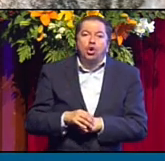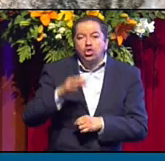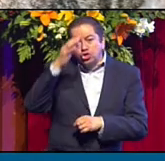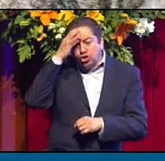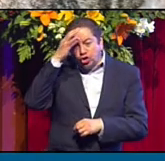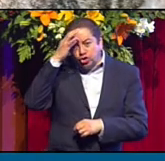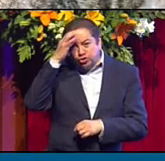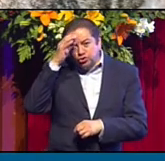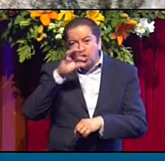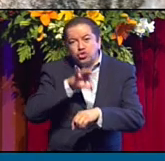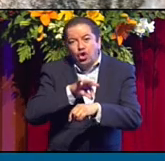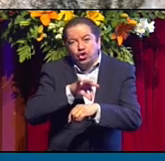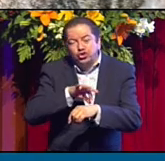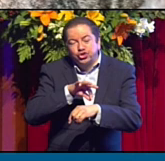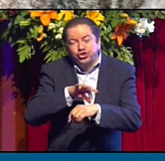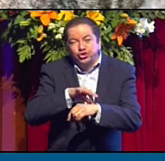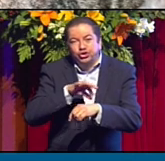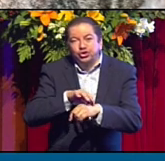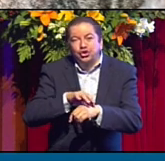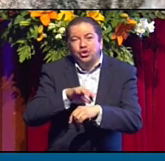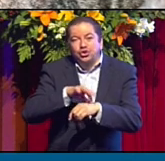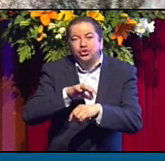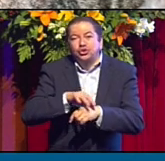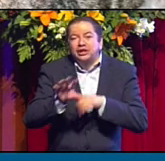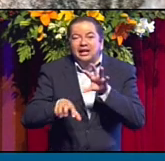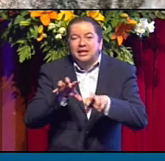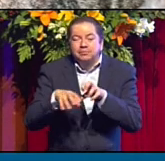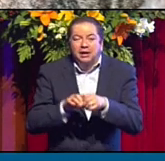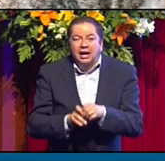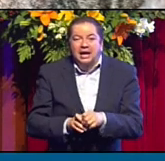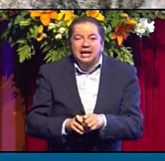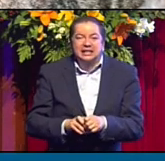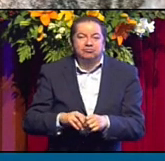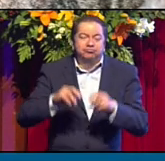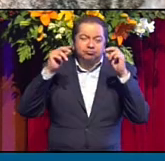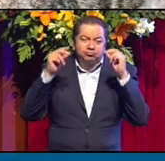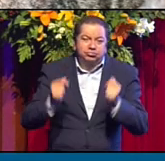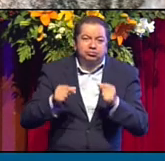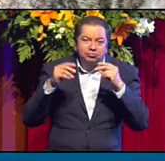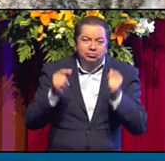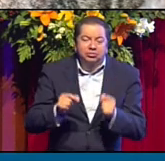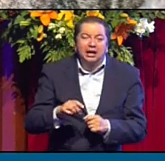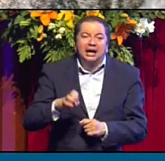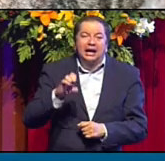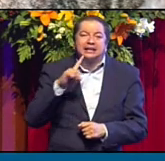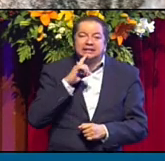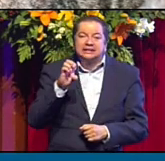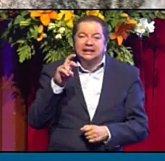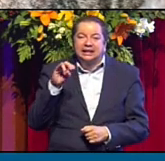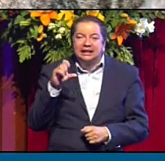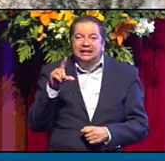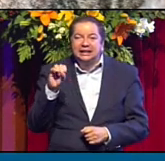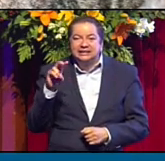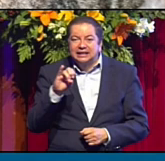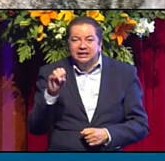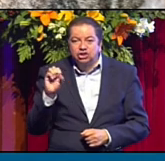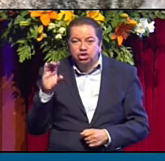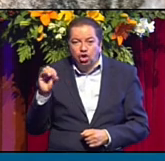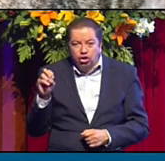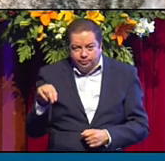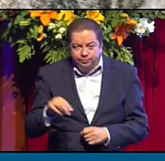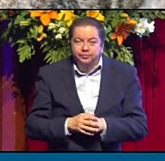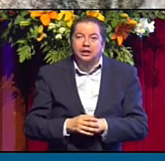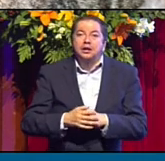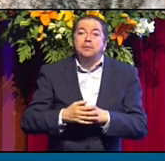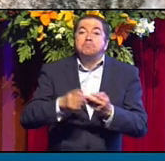esterilización, lo que ella era experto. Fíjense que el año 2022 realizamos 2.223 esterilizaciones.